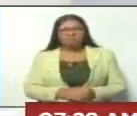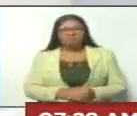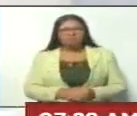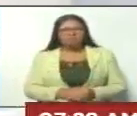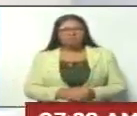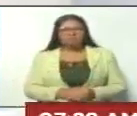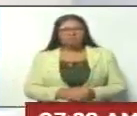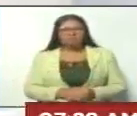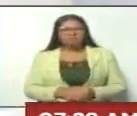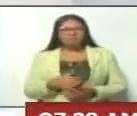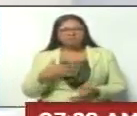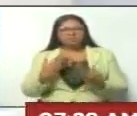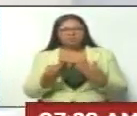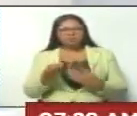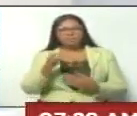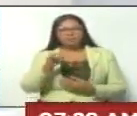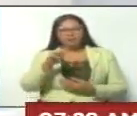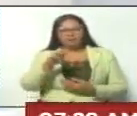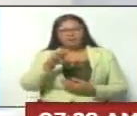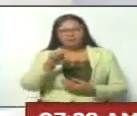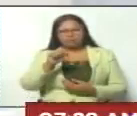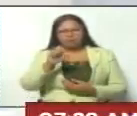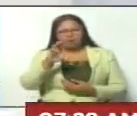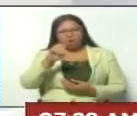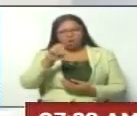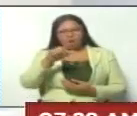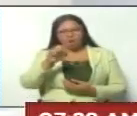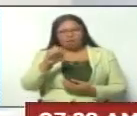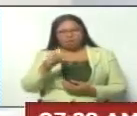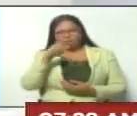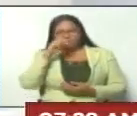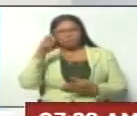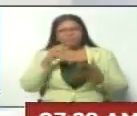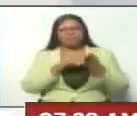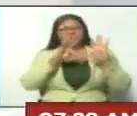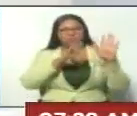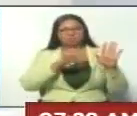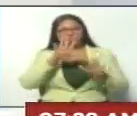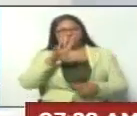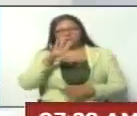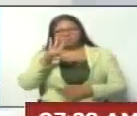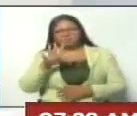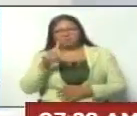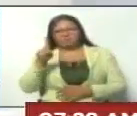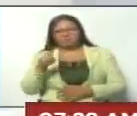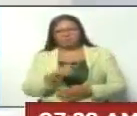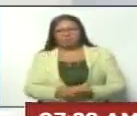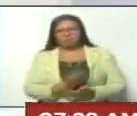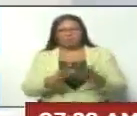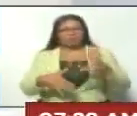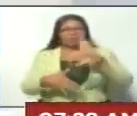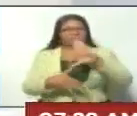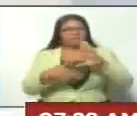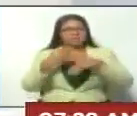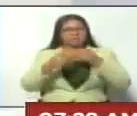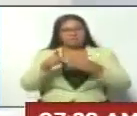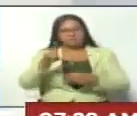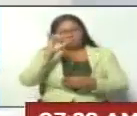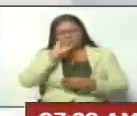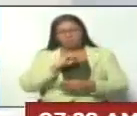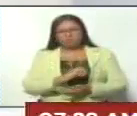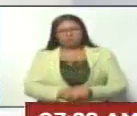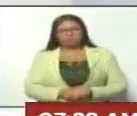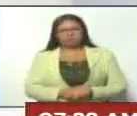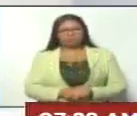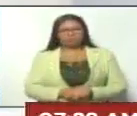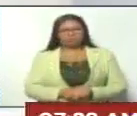encargada al maestro Colina en el año de 1951 como uh-huh pebetero de los Juegos Sudamericanos que se hicieron en ese año. Uh-huh.